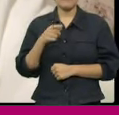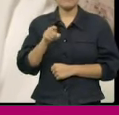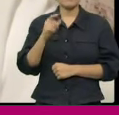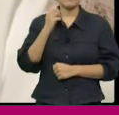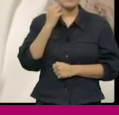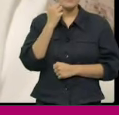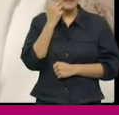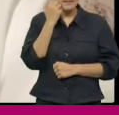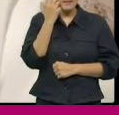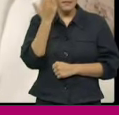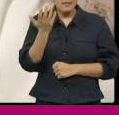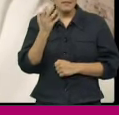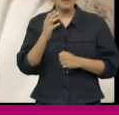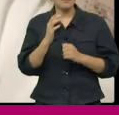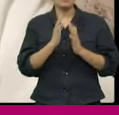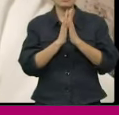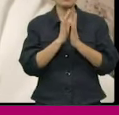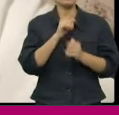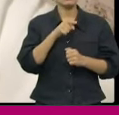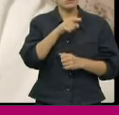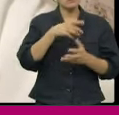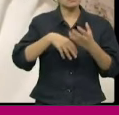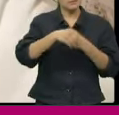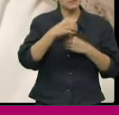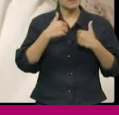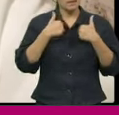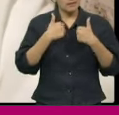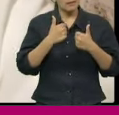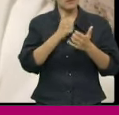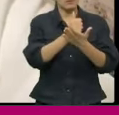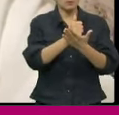buscar empatía y compasión